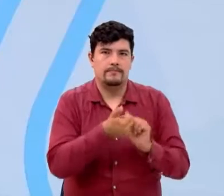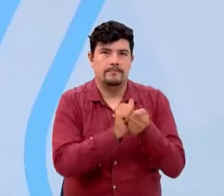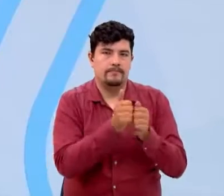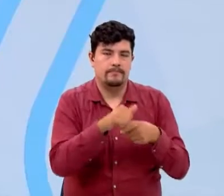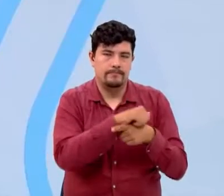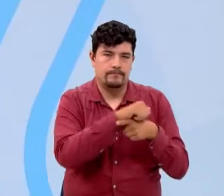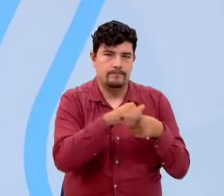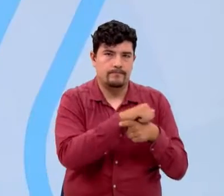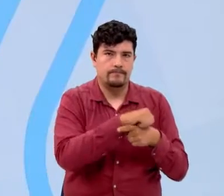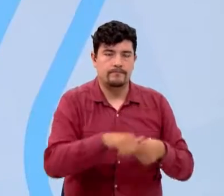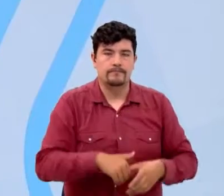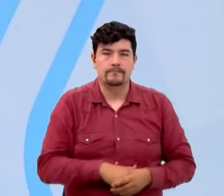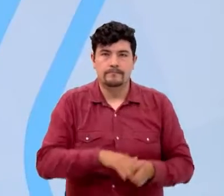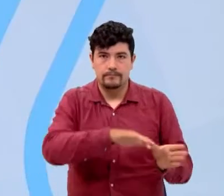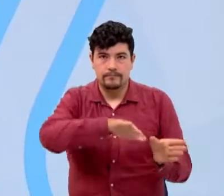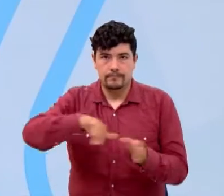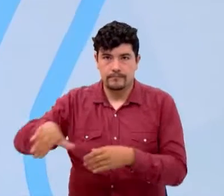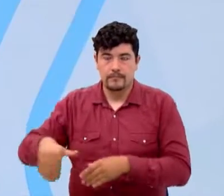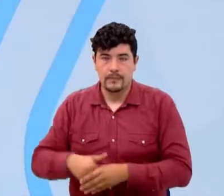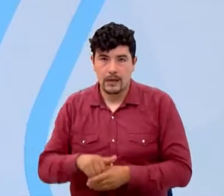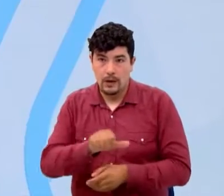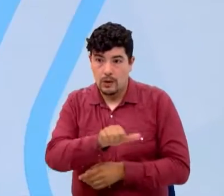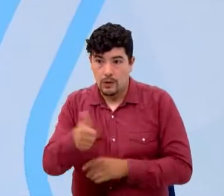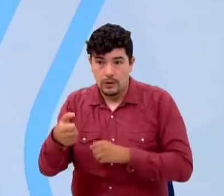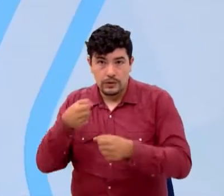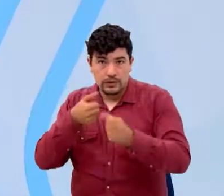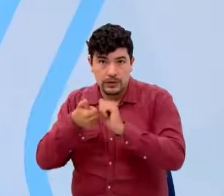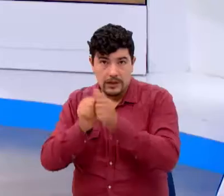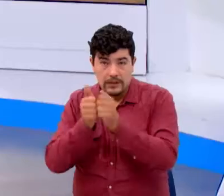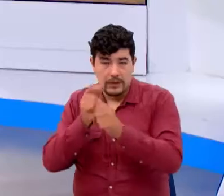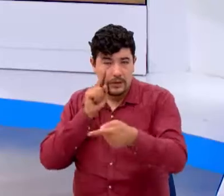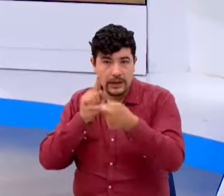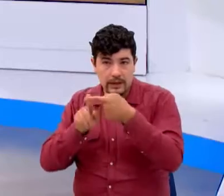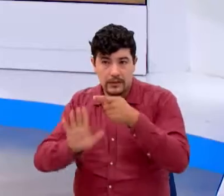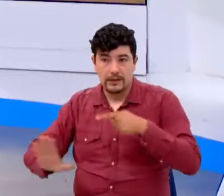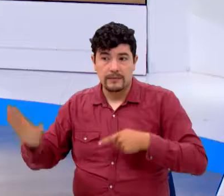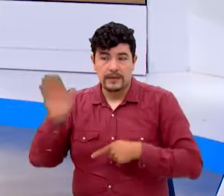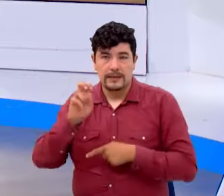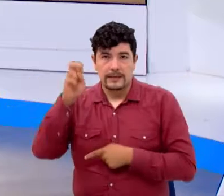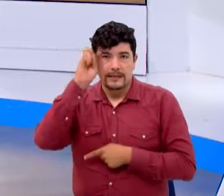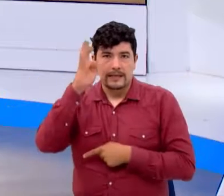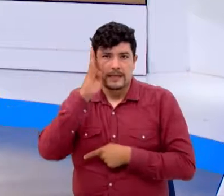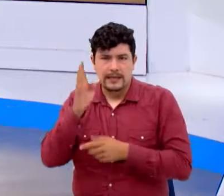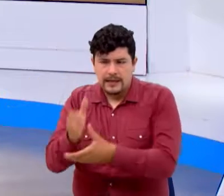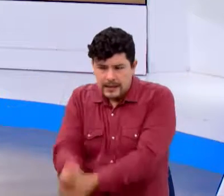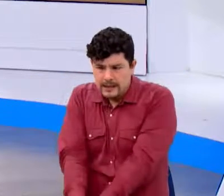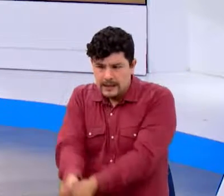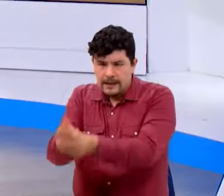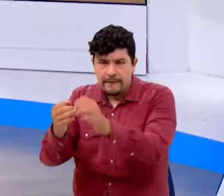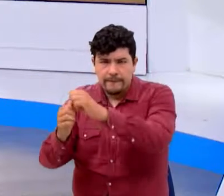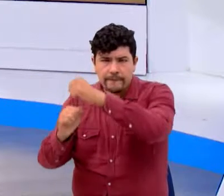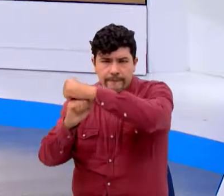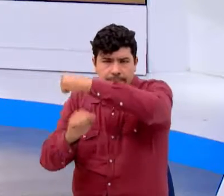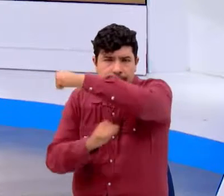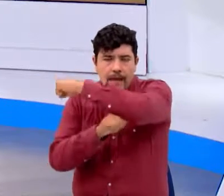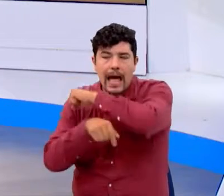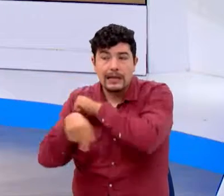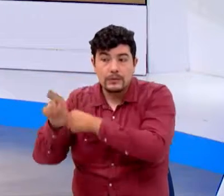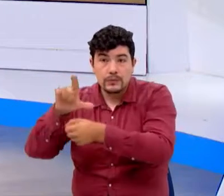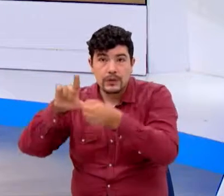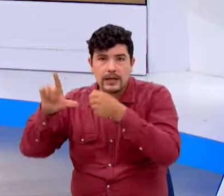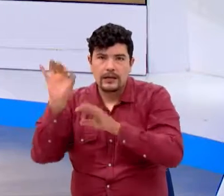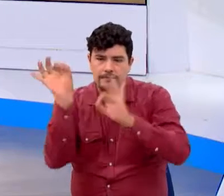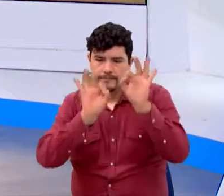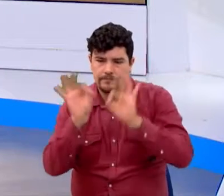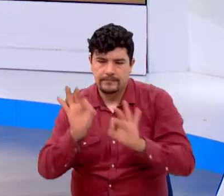En otros deportes, con el objetivo de masificar aún más el voleibol de Norte de Santander, la liga de esta disciplina organizó un torneo para la categoría